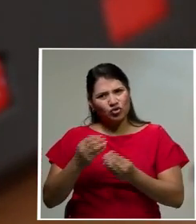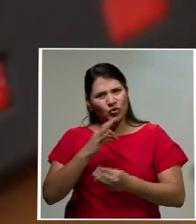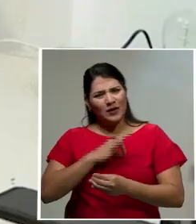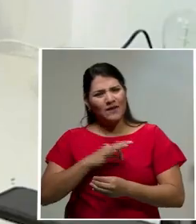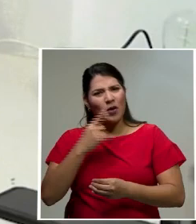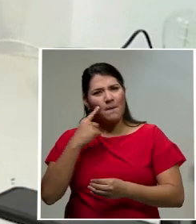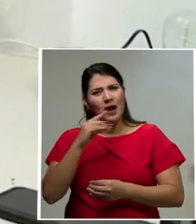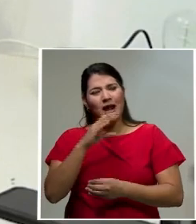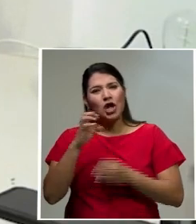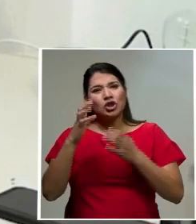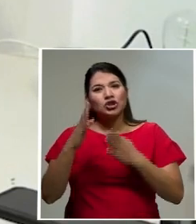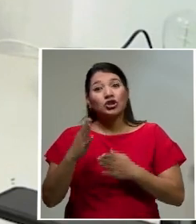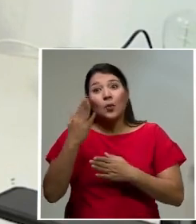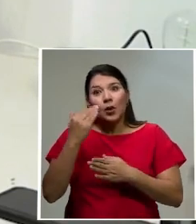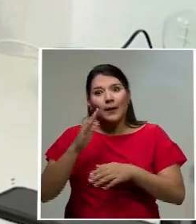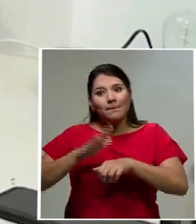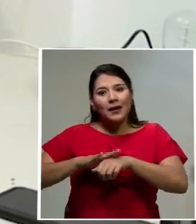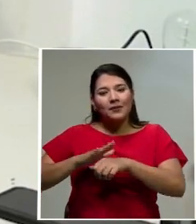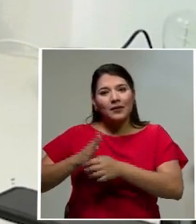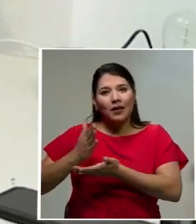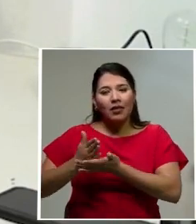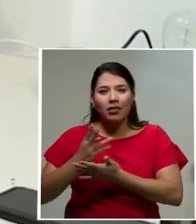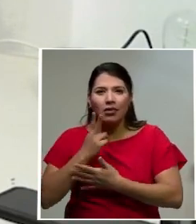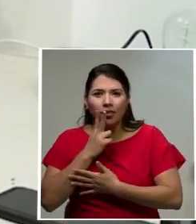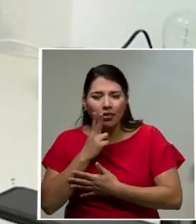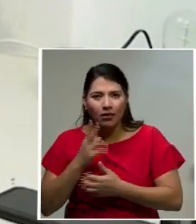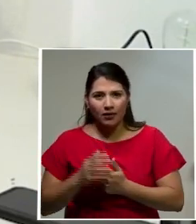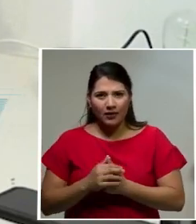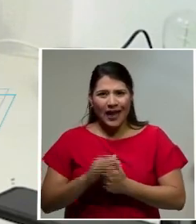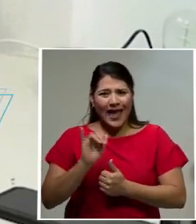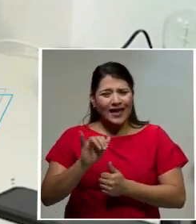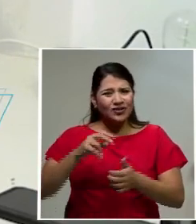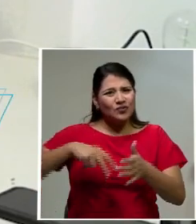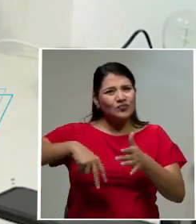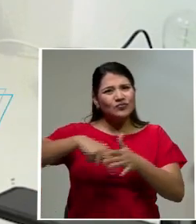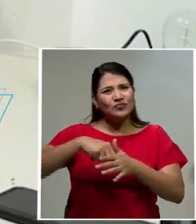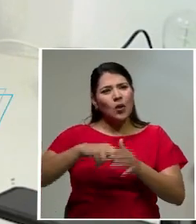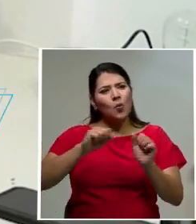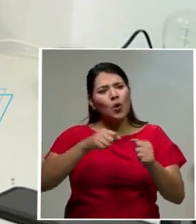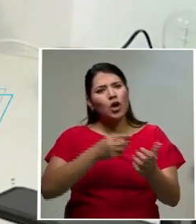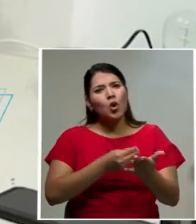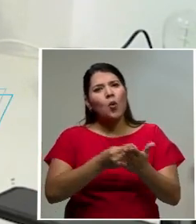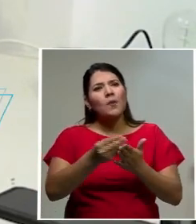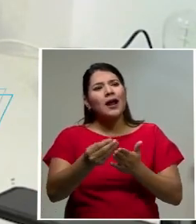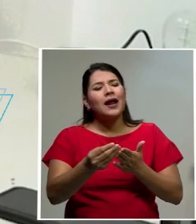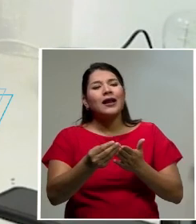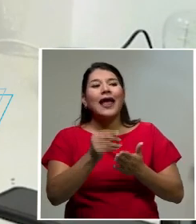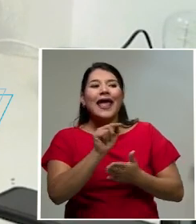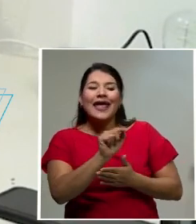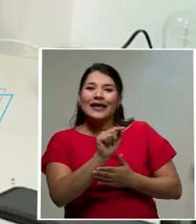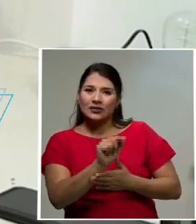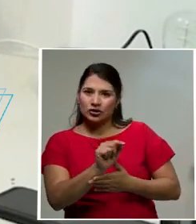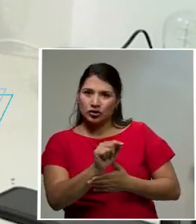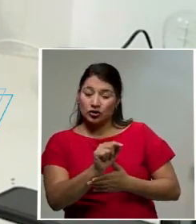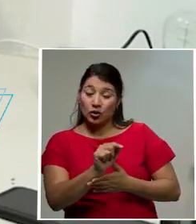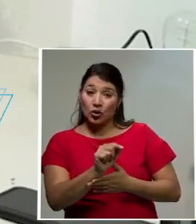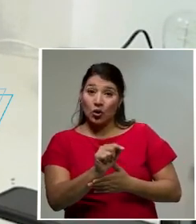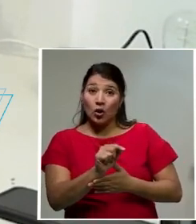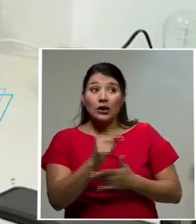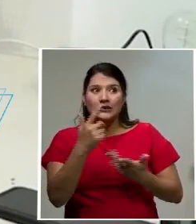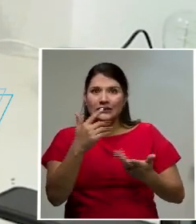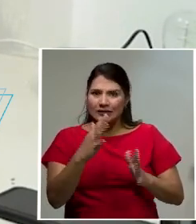a obstaculizar lo que es el acceso a un producto de reducción de daños, el cual ha probado